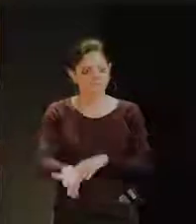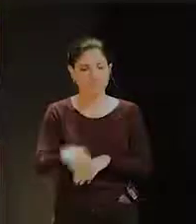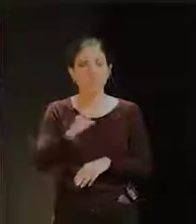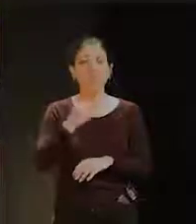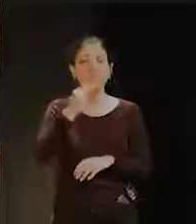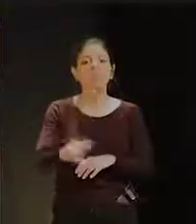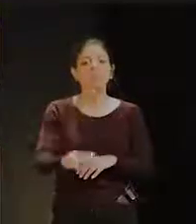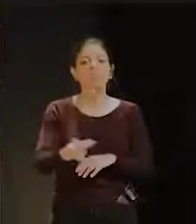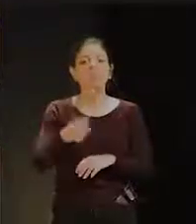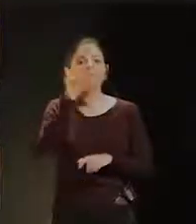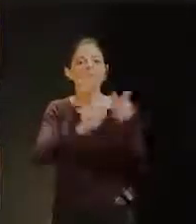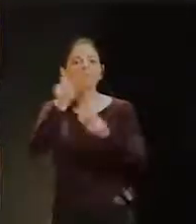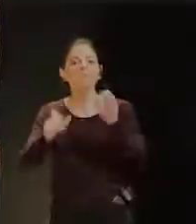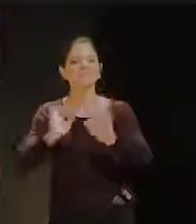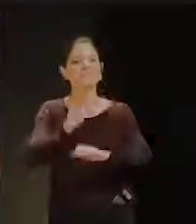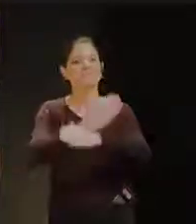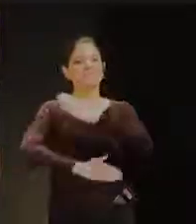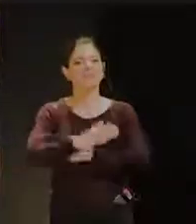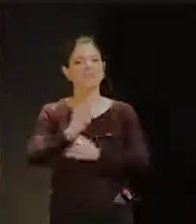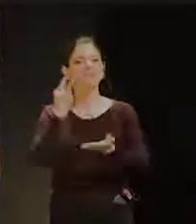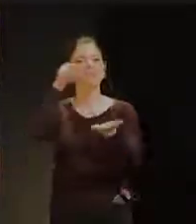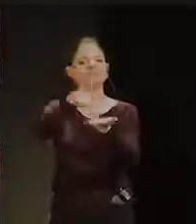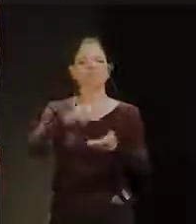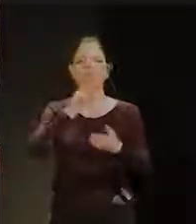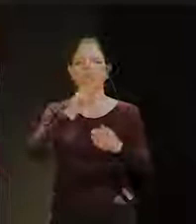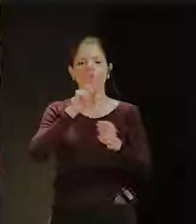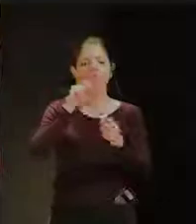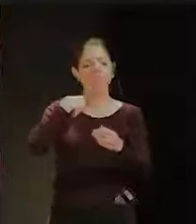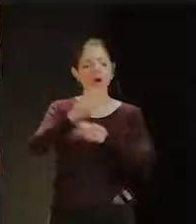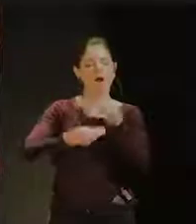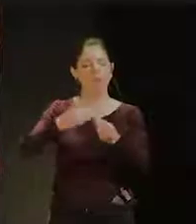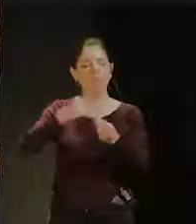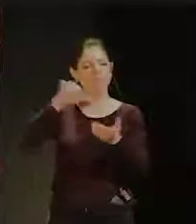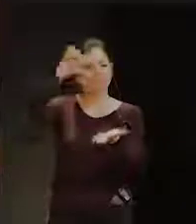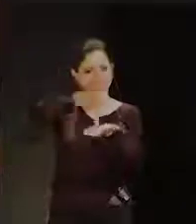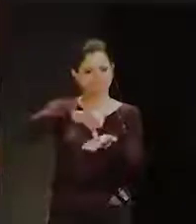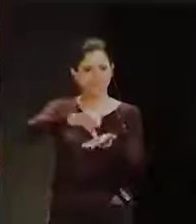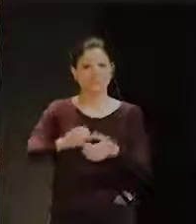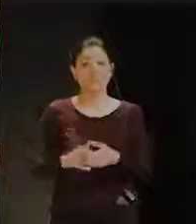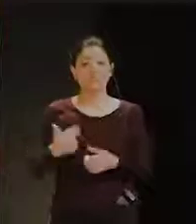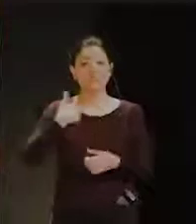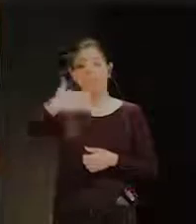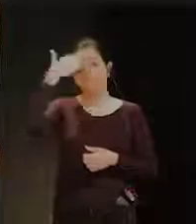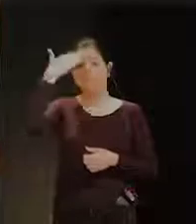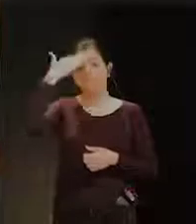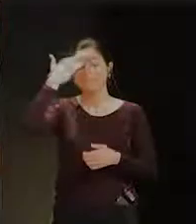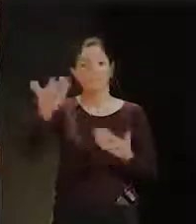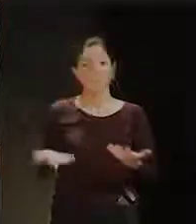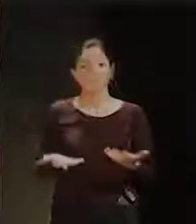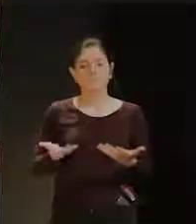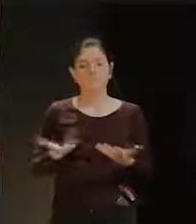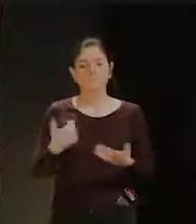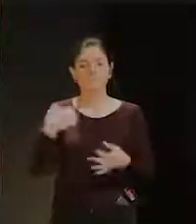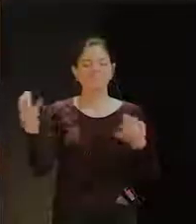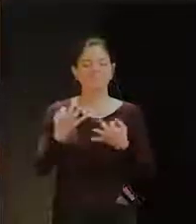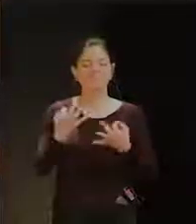Las voces de las personas discapacitadas están en el centro de todo lo que hacemos. Y nuestro principio